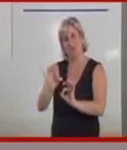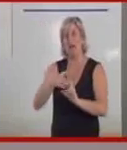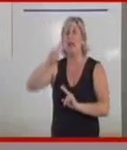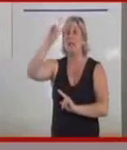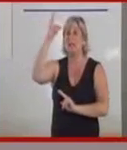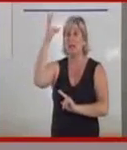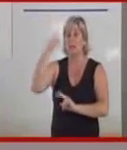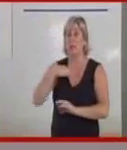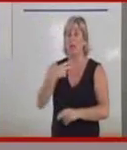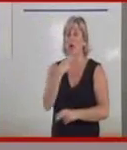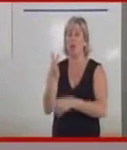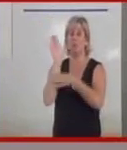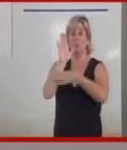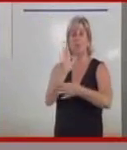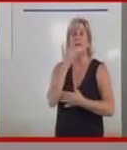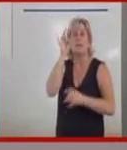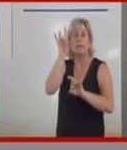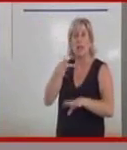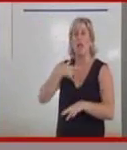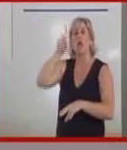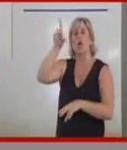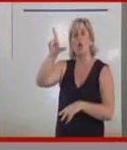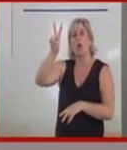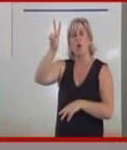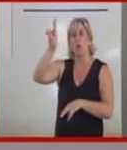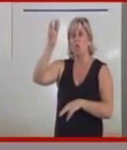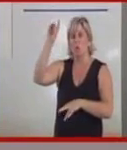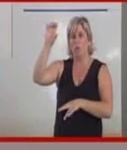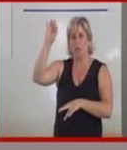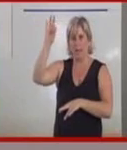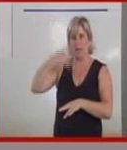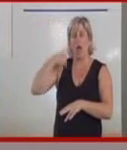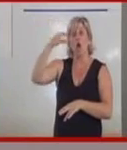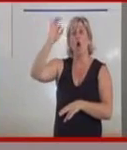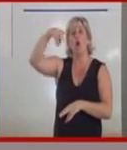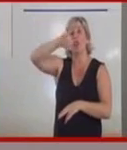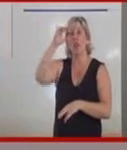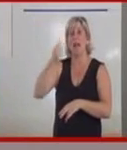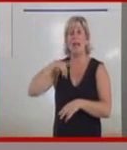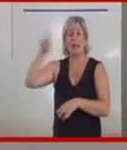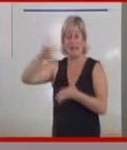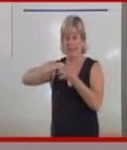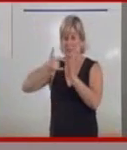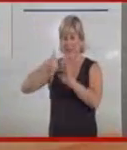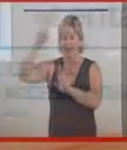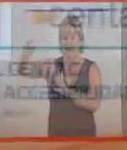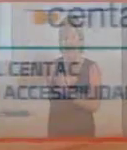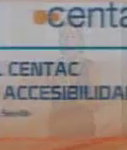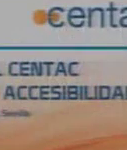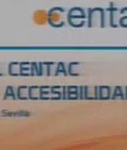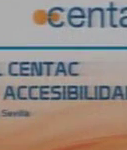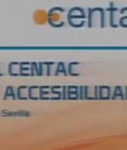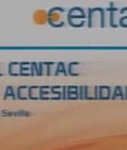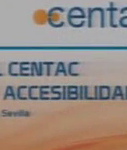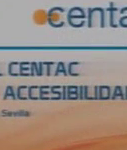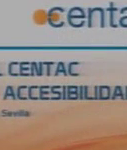segunda ponente es Lourdes González Perea, que está aquí a mi derecha, que es directora de Tecnologías Accesibles de Tecnosite. Lourdes es